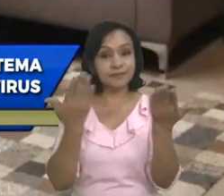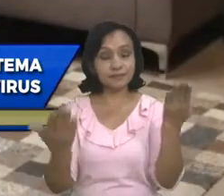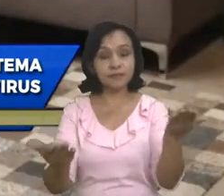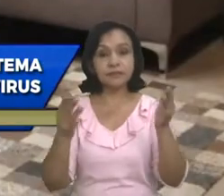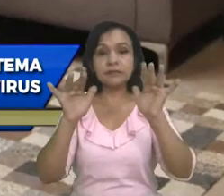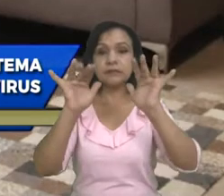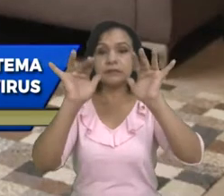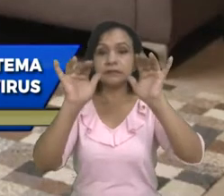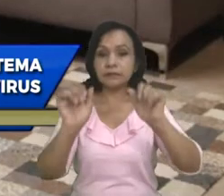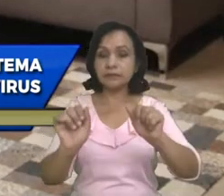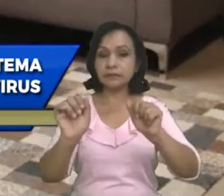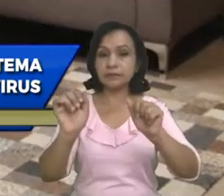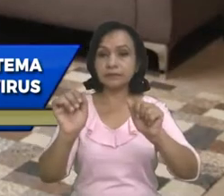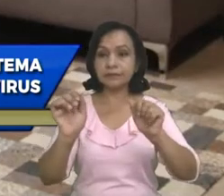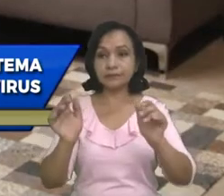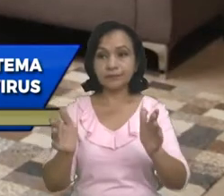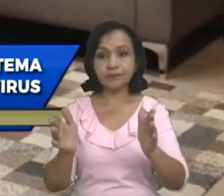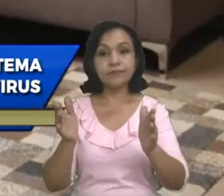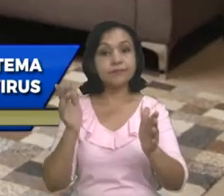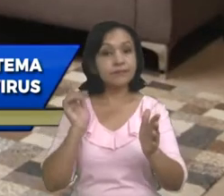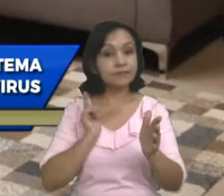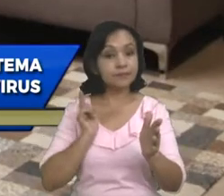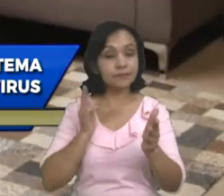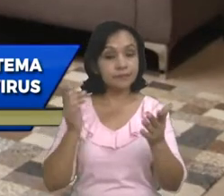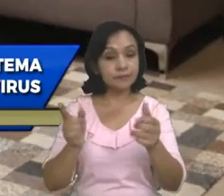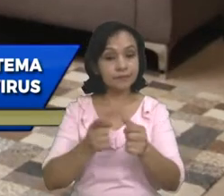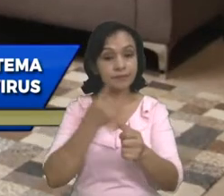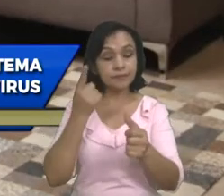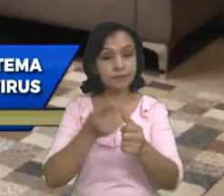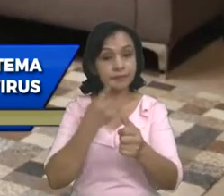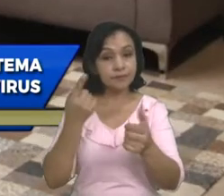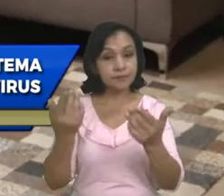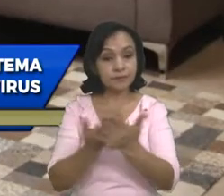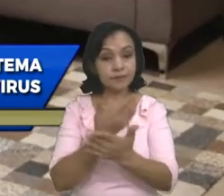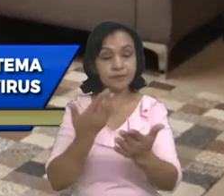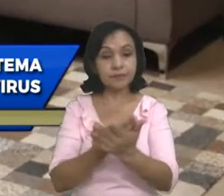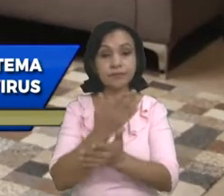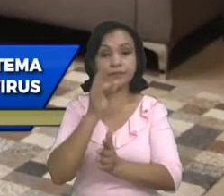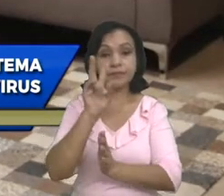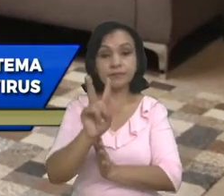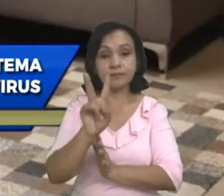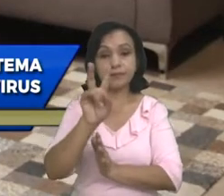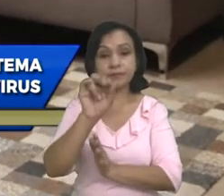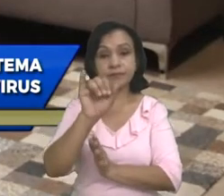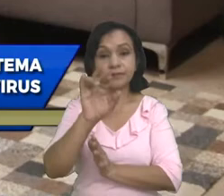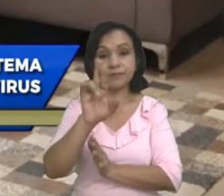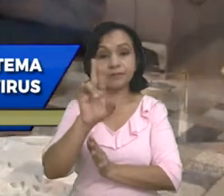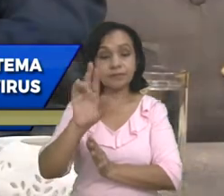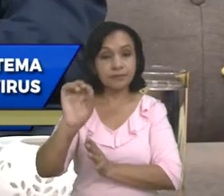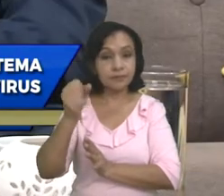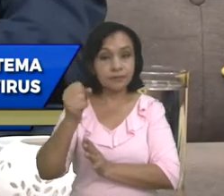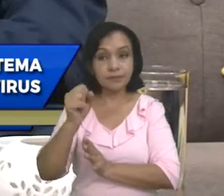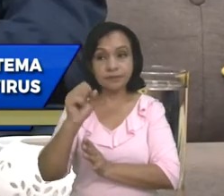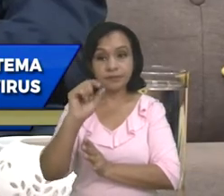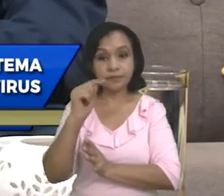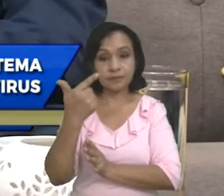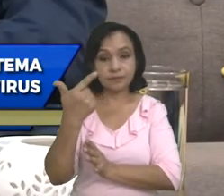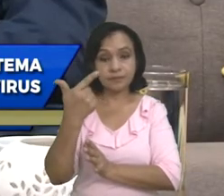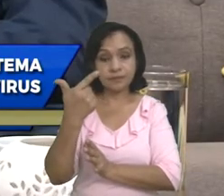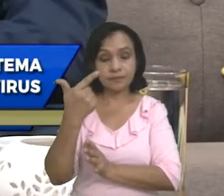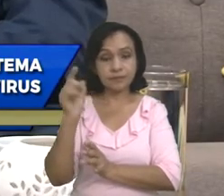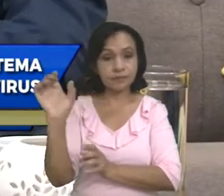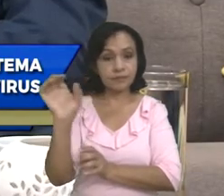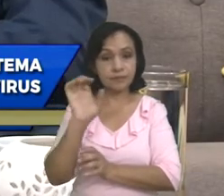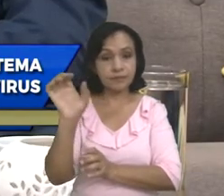detectó que ya para definirlo como el primer nuevo el nuevo virus de este corona virus el 7 de enero del